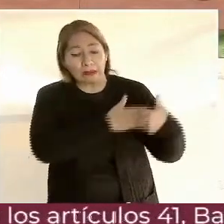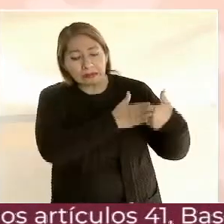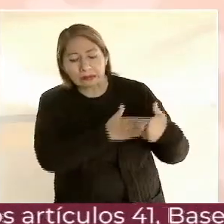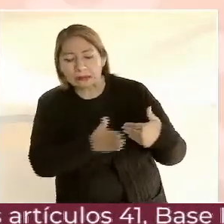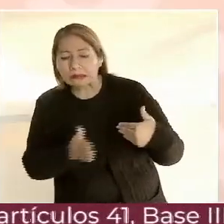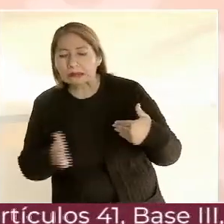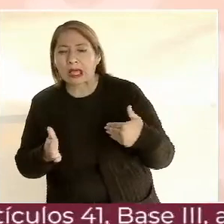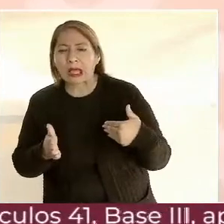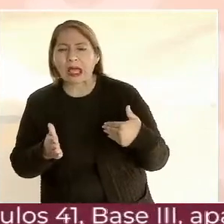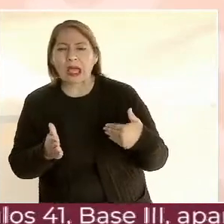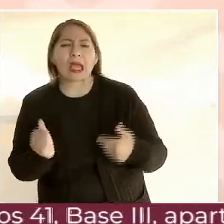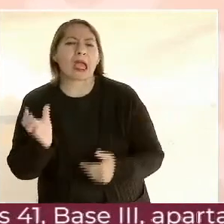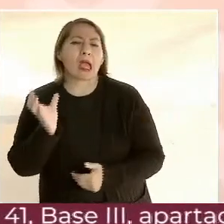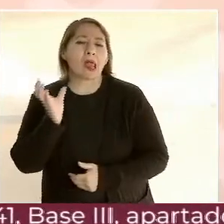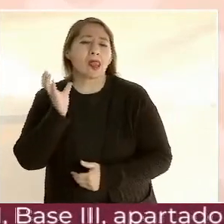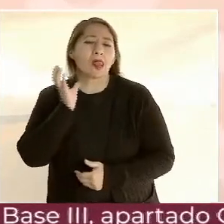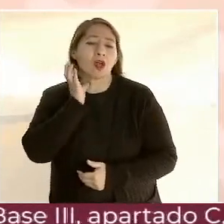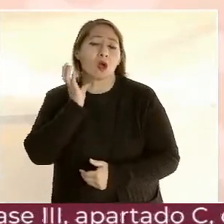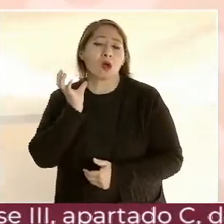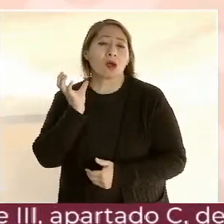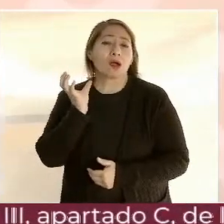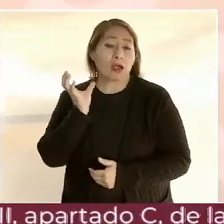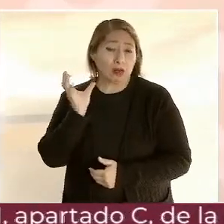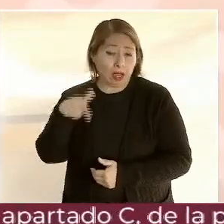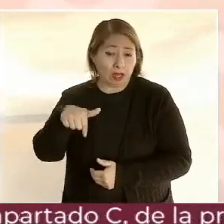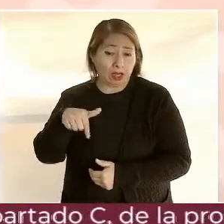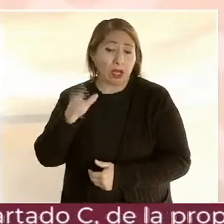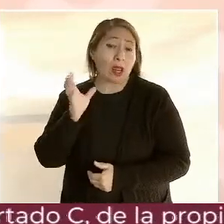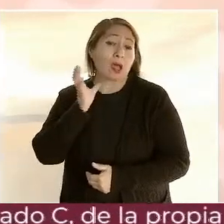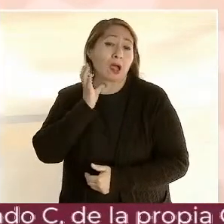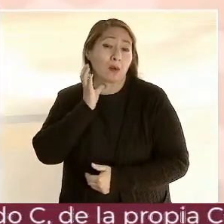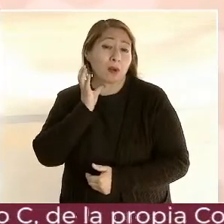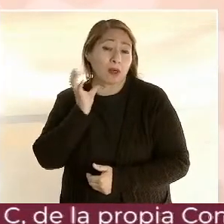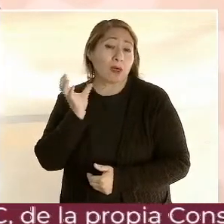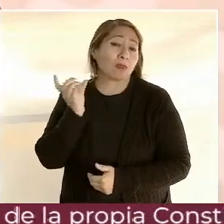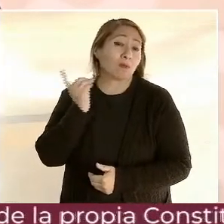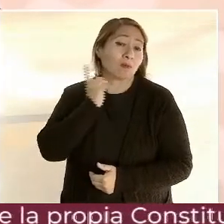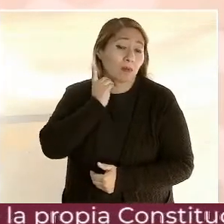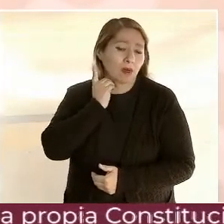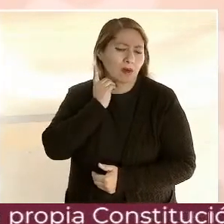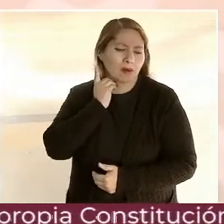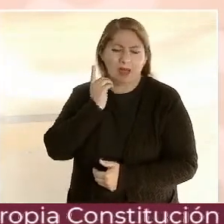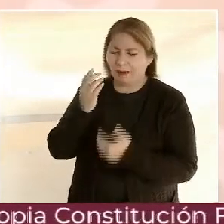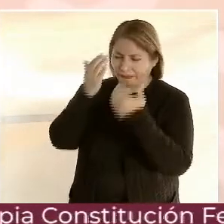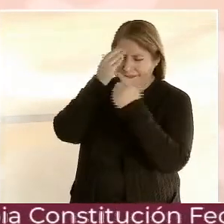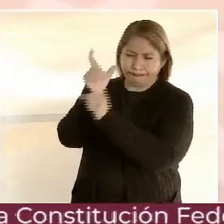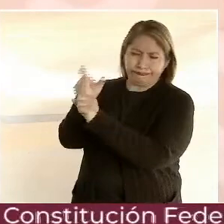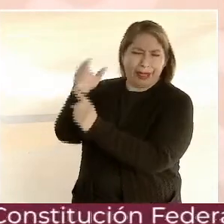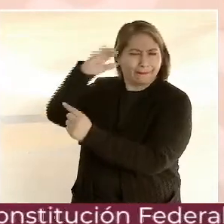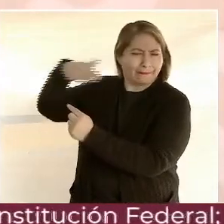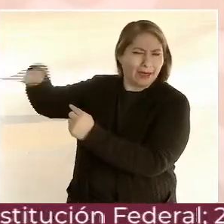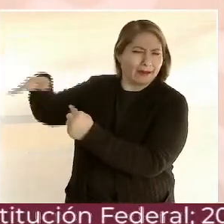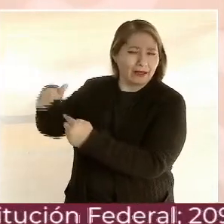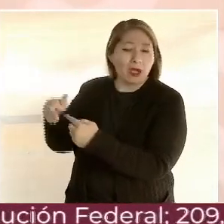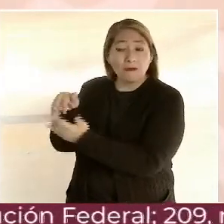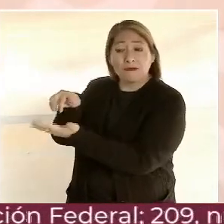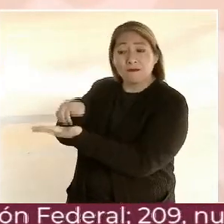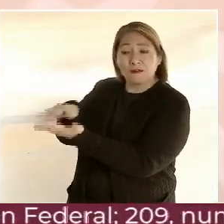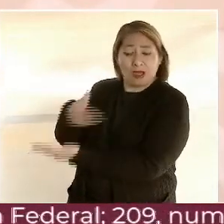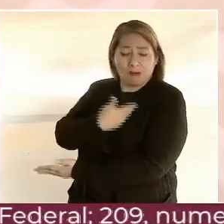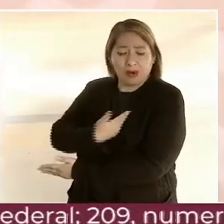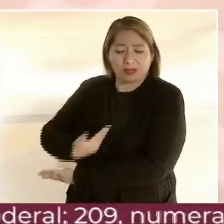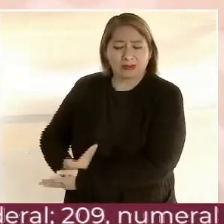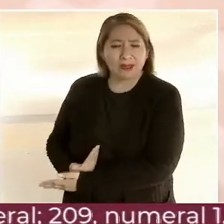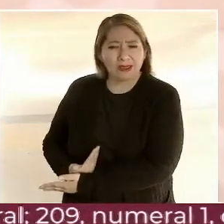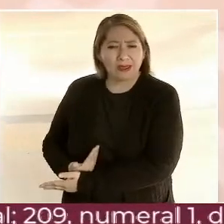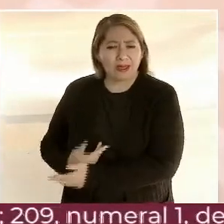el Congreso local desconoció la usurpación de Huerta y concedió